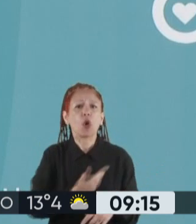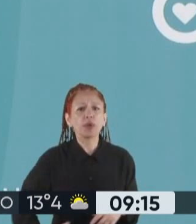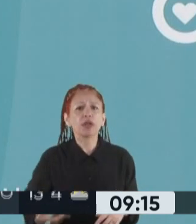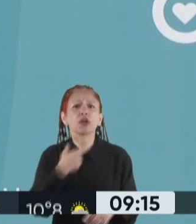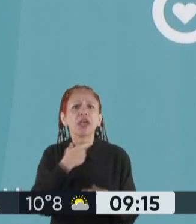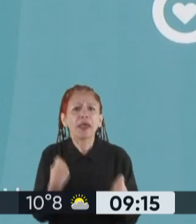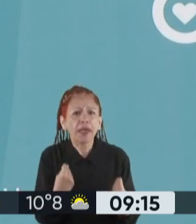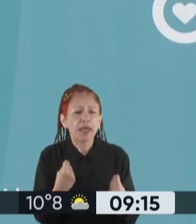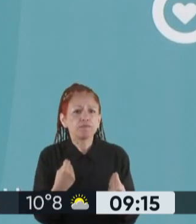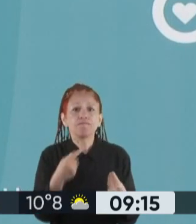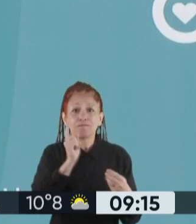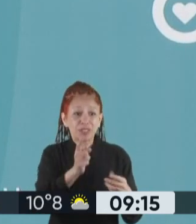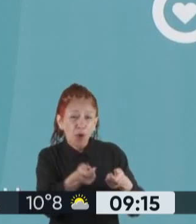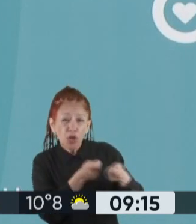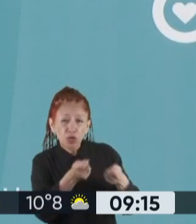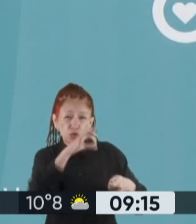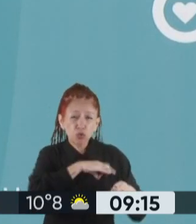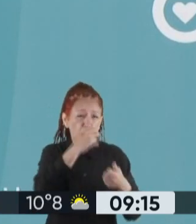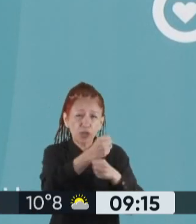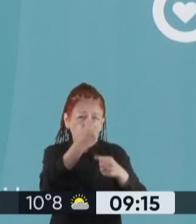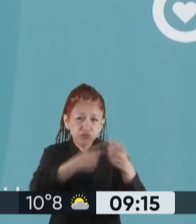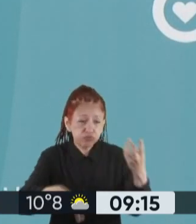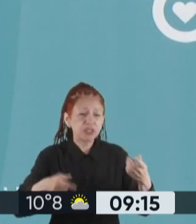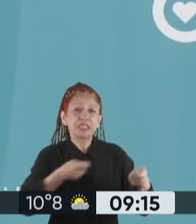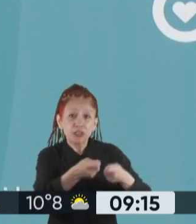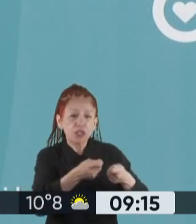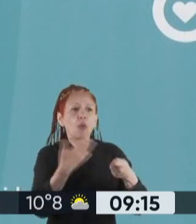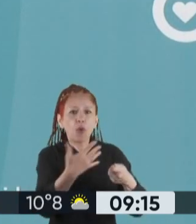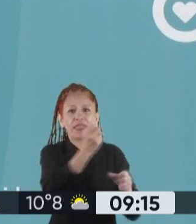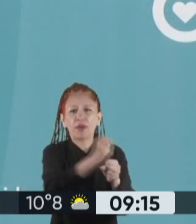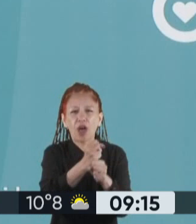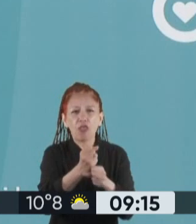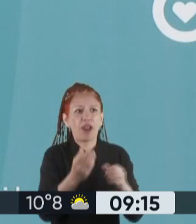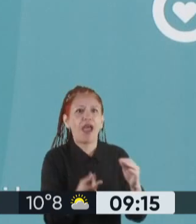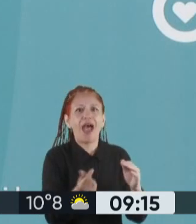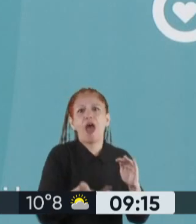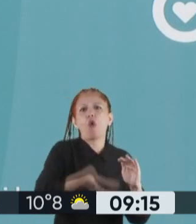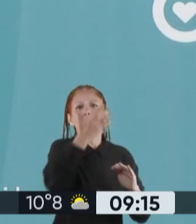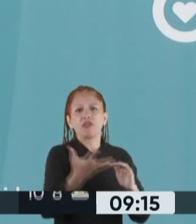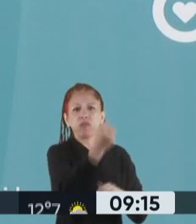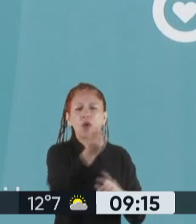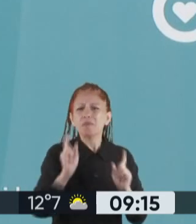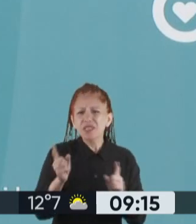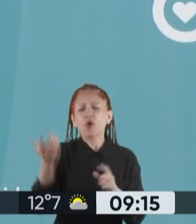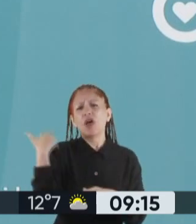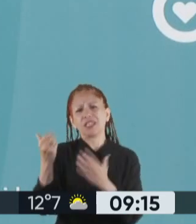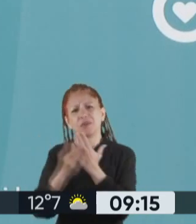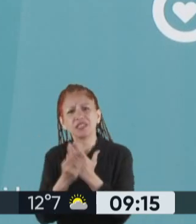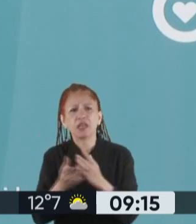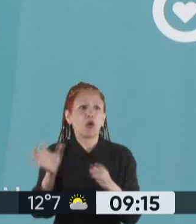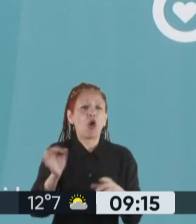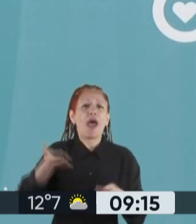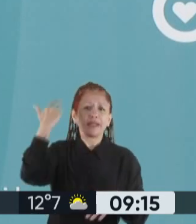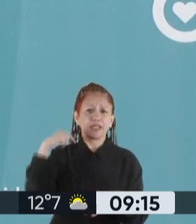esas discusiones paritarias los trabajadores obtengan el mayor aumento que puedan obtener. También, como dijo ayer el ministro, como dije yo anteriormente,